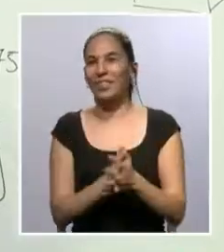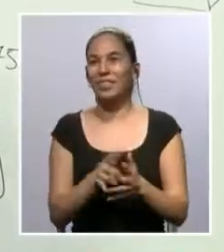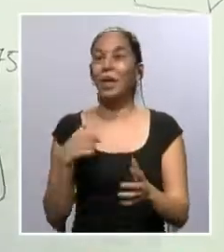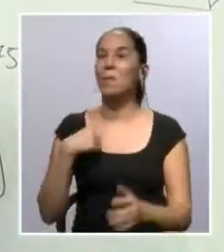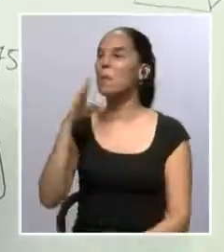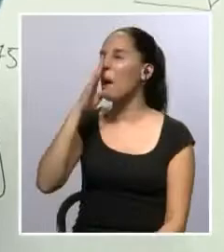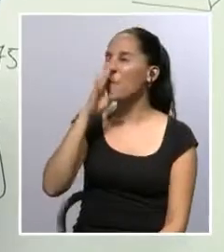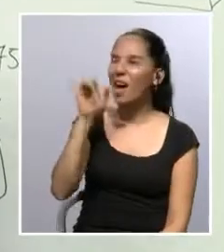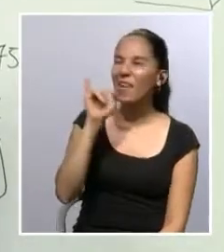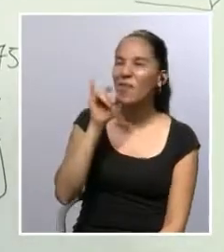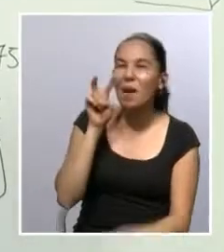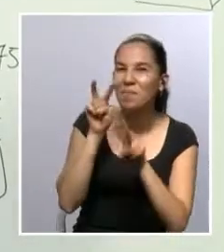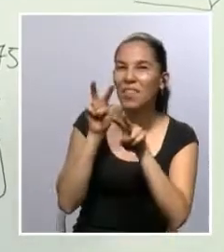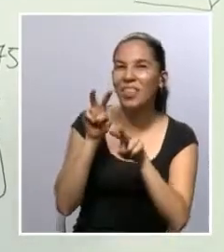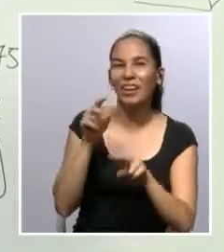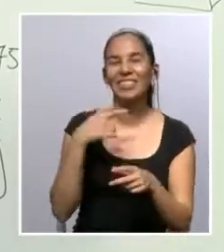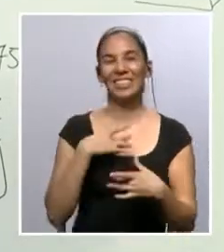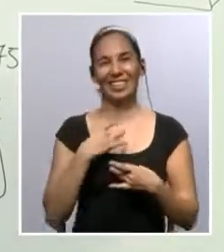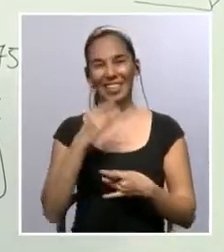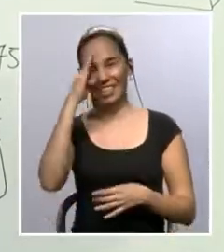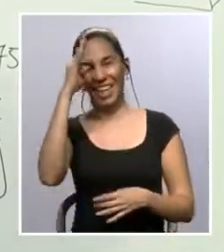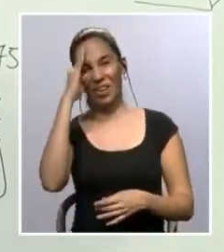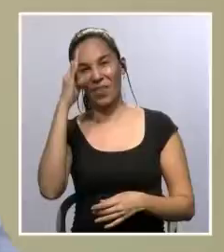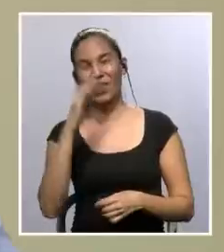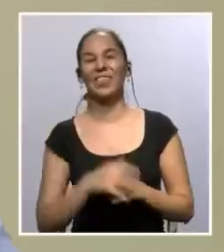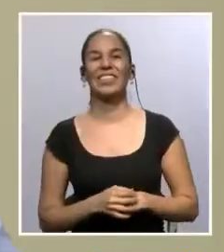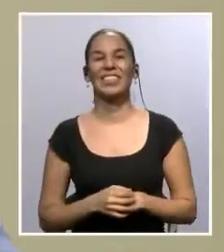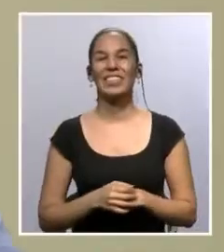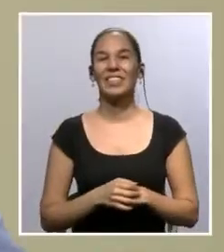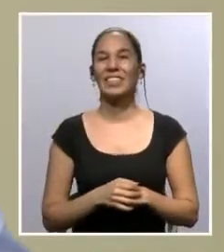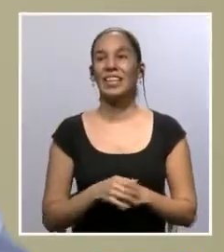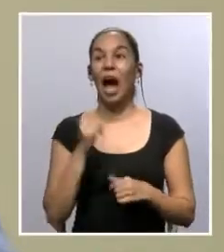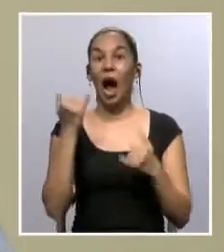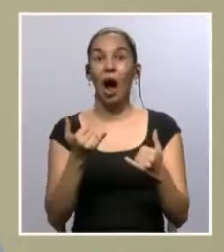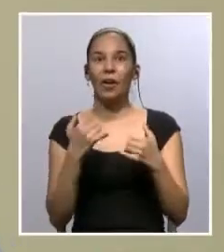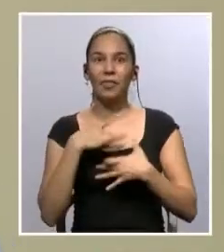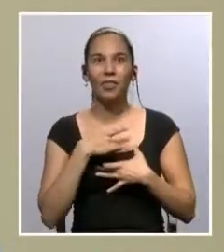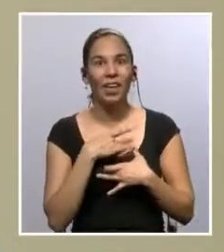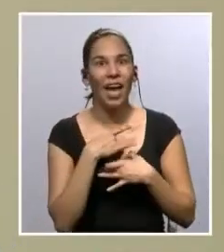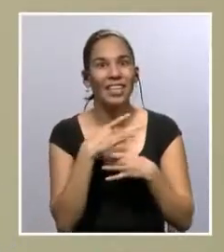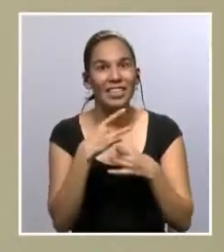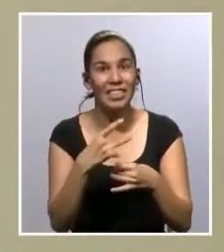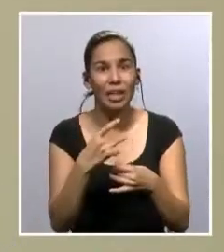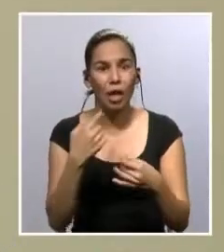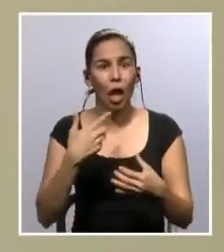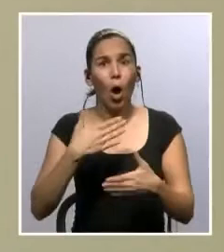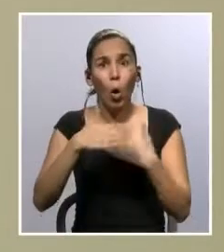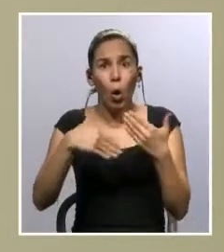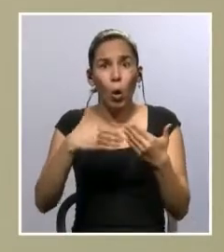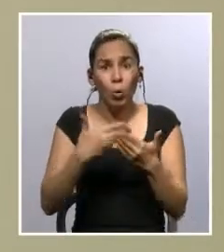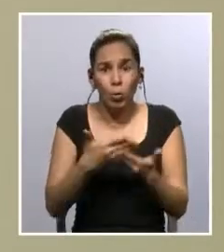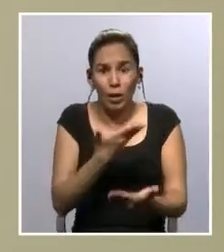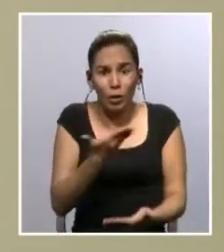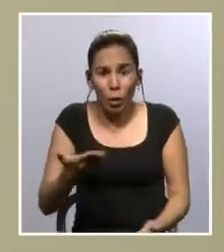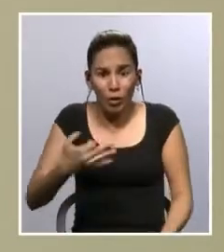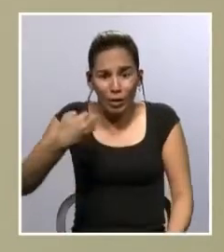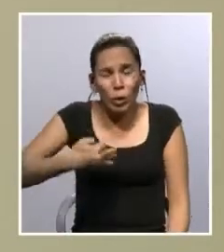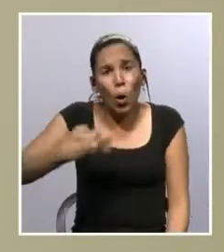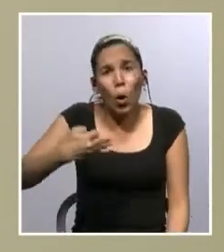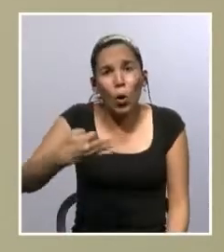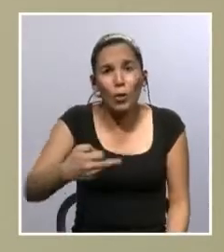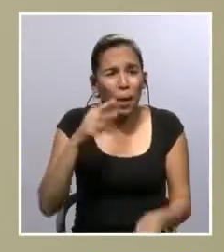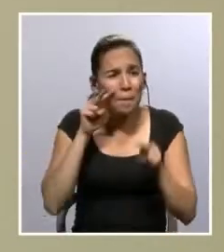saludo. Es muy, muy interesante la explicación de situaciones cotidianas, elementos que vemos siempre y